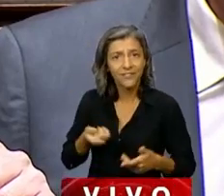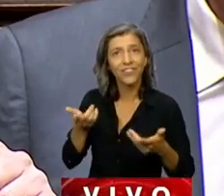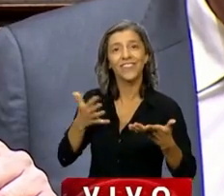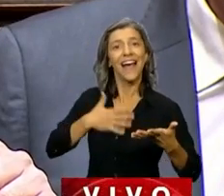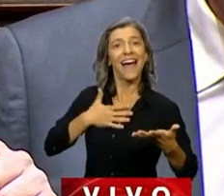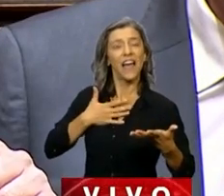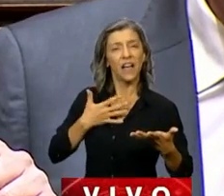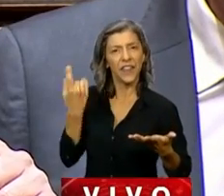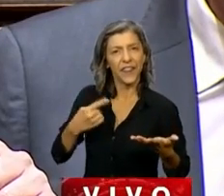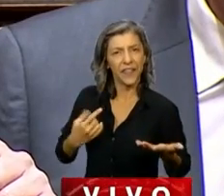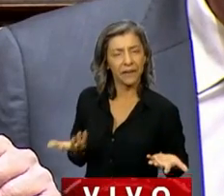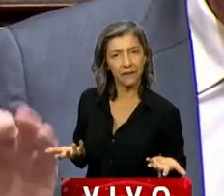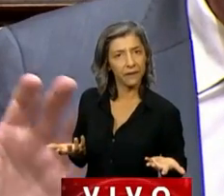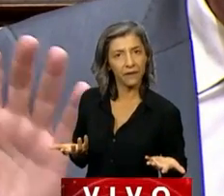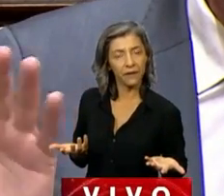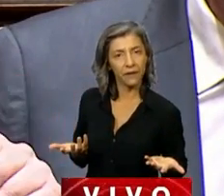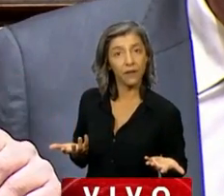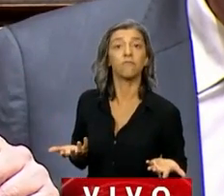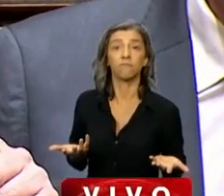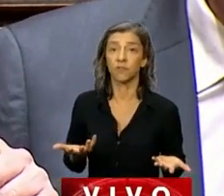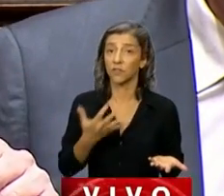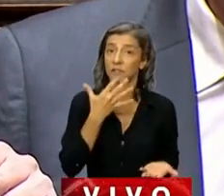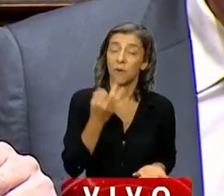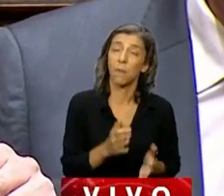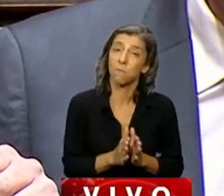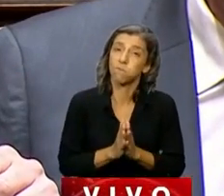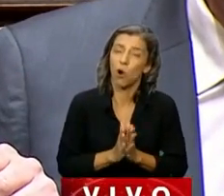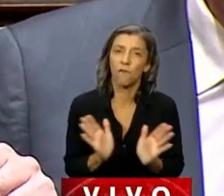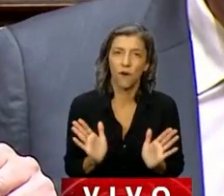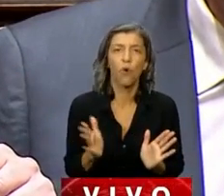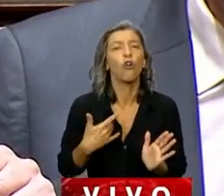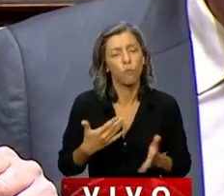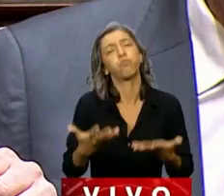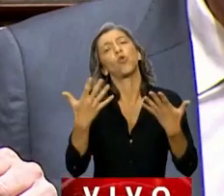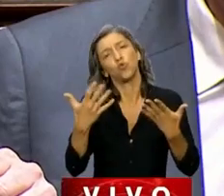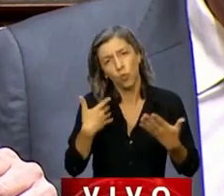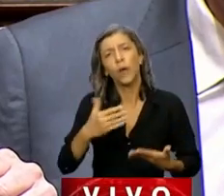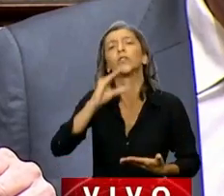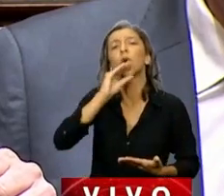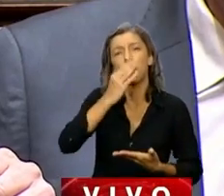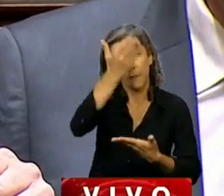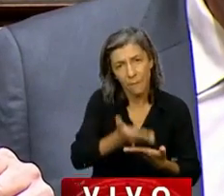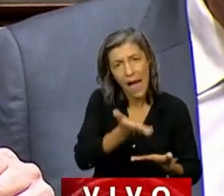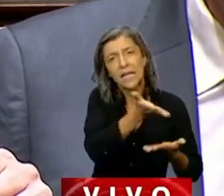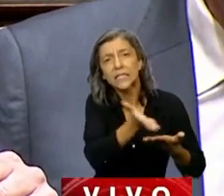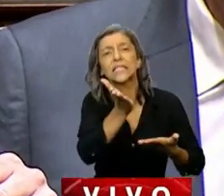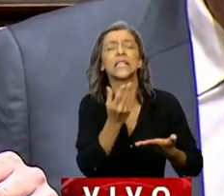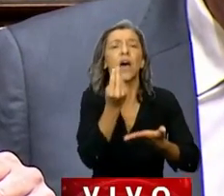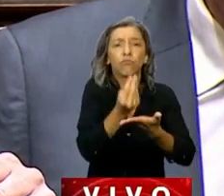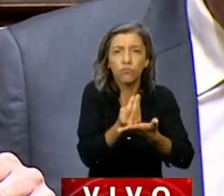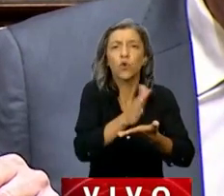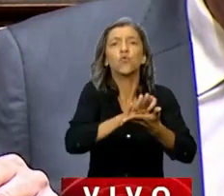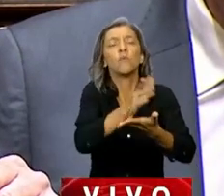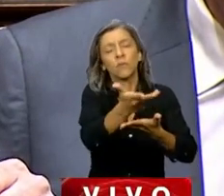parece sumamente importante que lo cortés no quite lo valiente, desearle suerte a su gestión, pero también decirle que usted es parte de